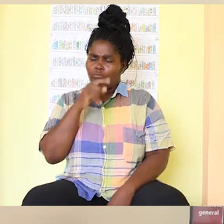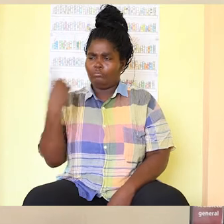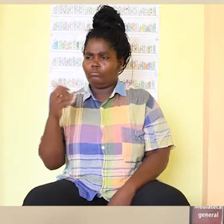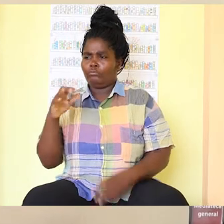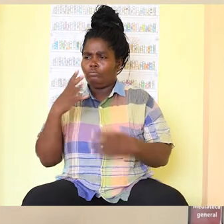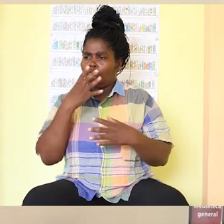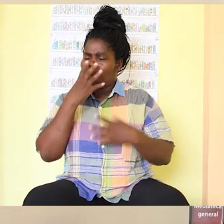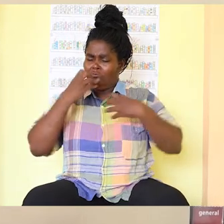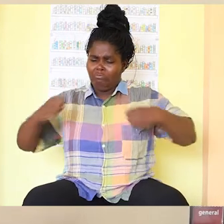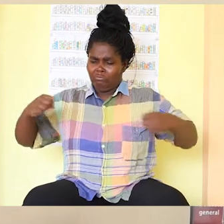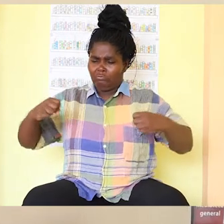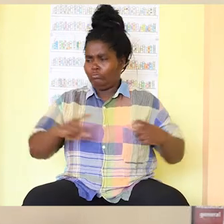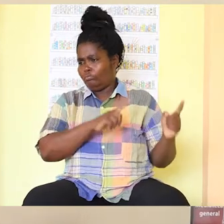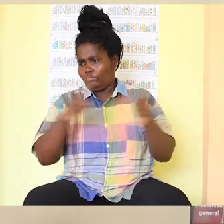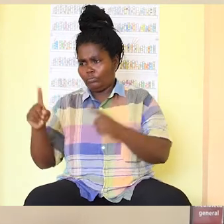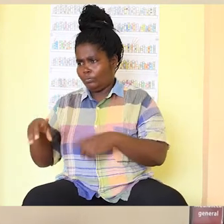allá se fueron.